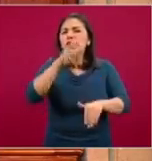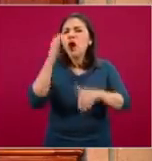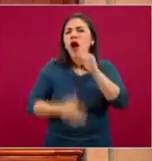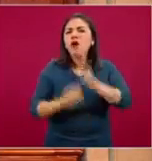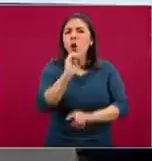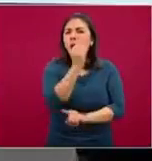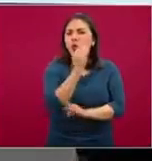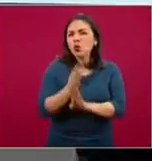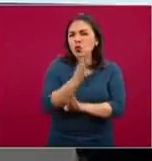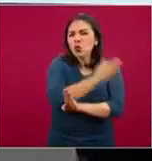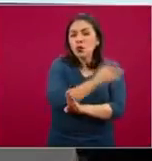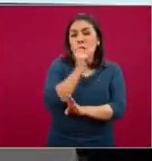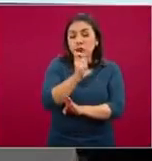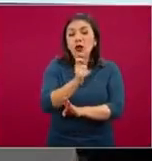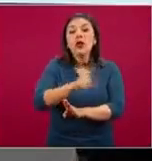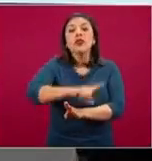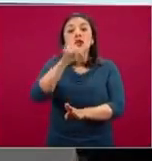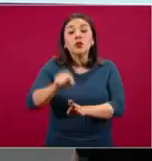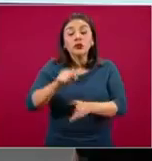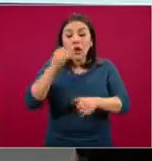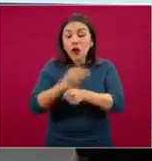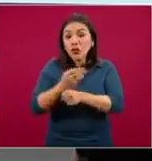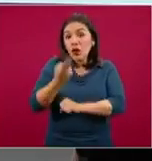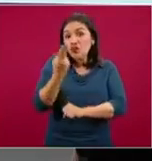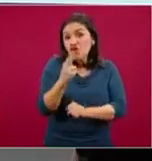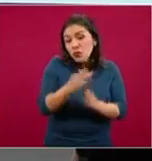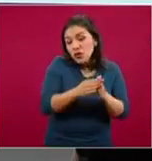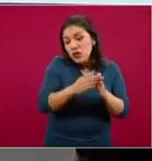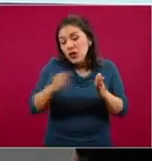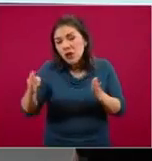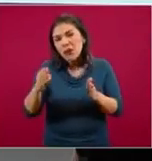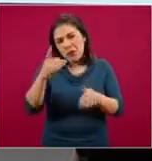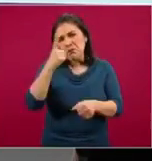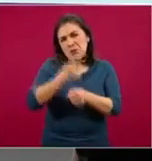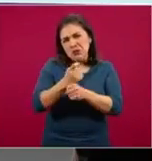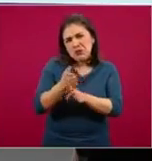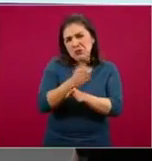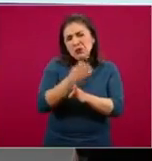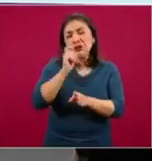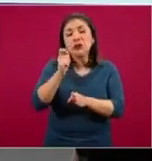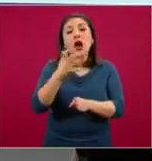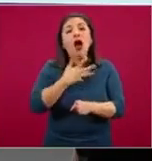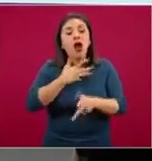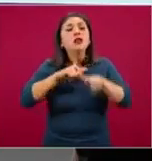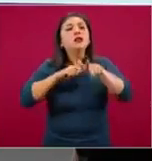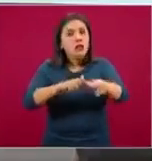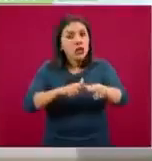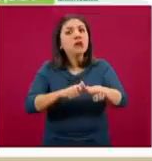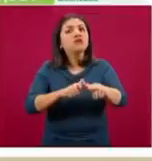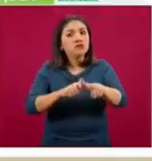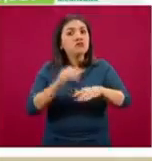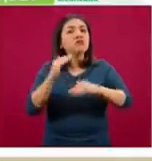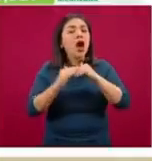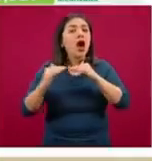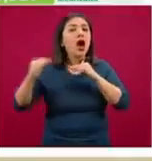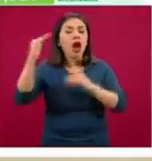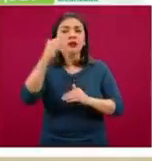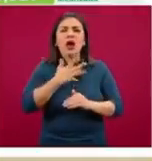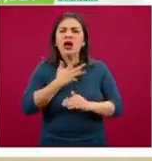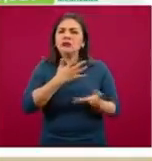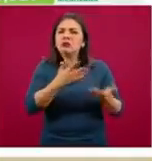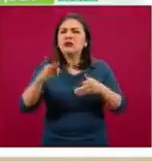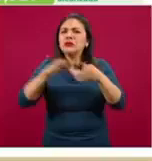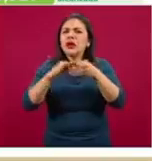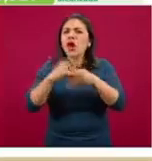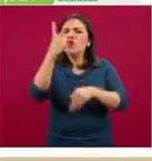de octubre, durante el mes de noviembre o a principios de noviembre continuó este incremento. Tuvimos como 2